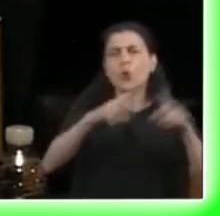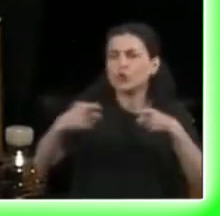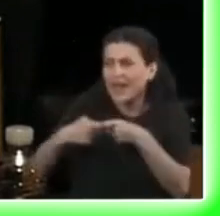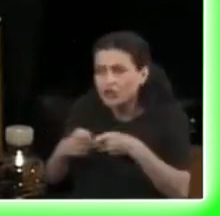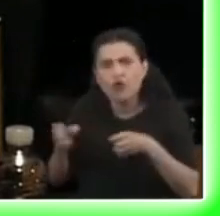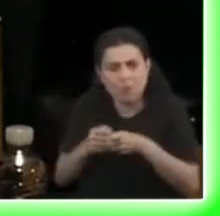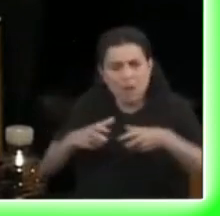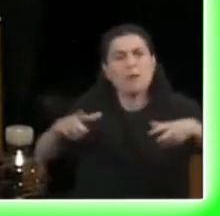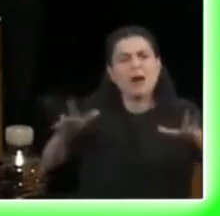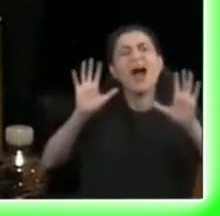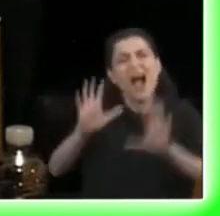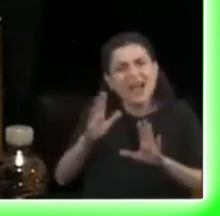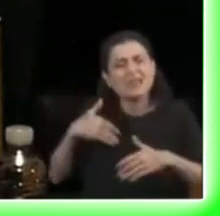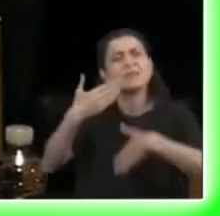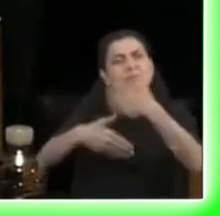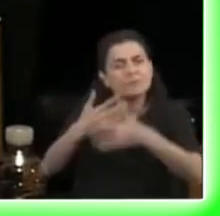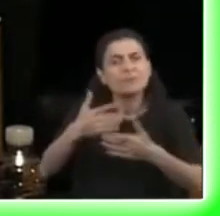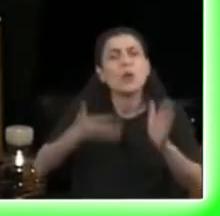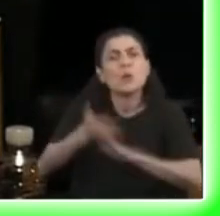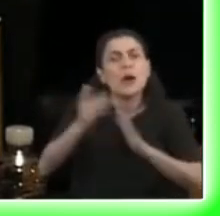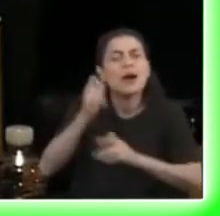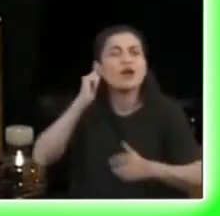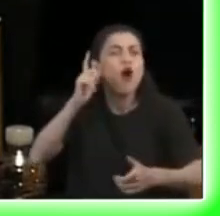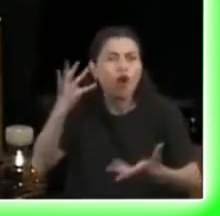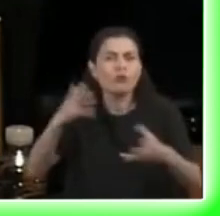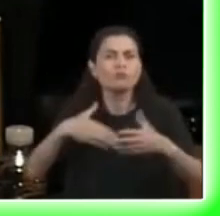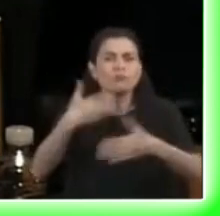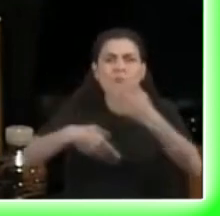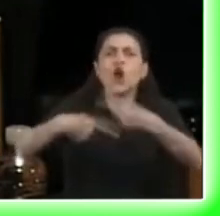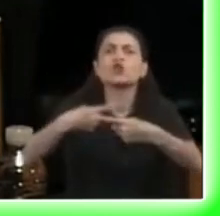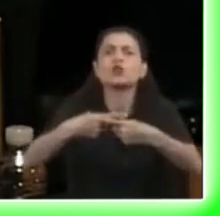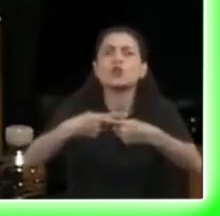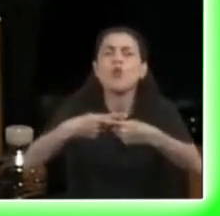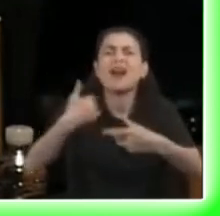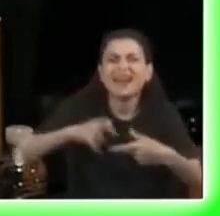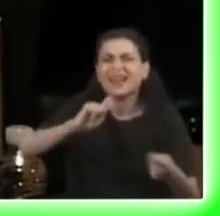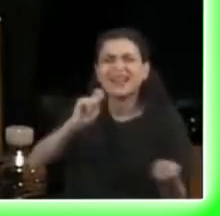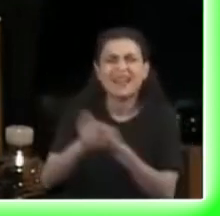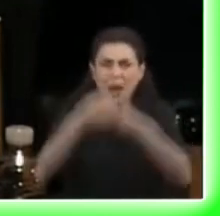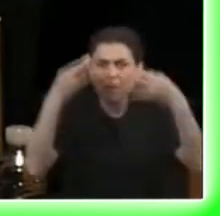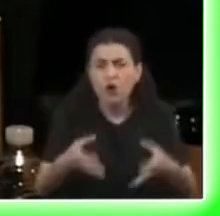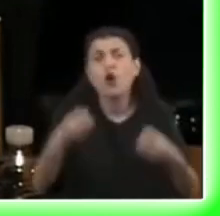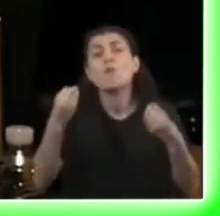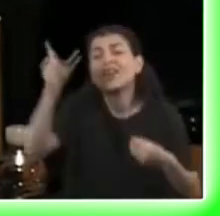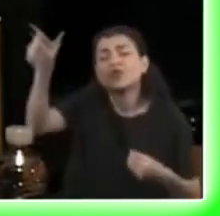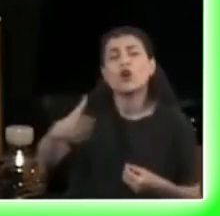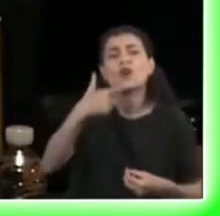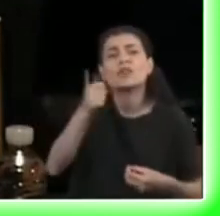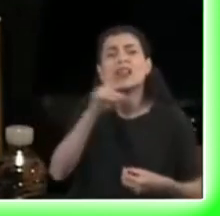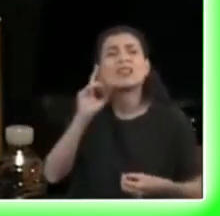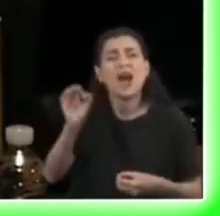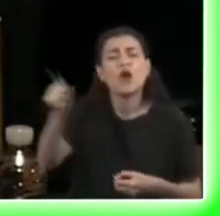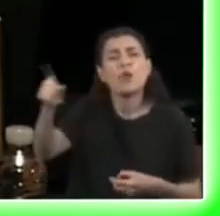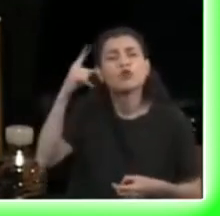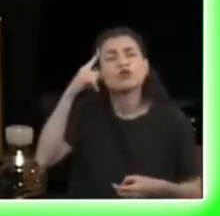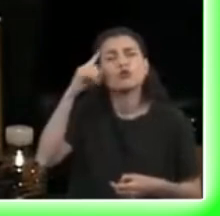vamos a triunfar a pesar de tener todo en contra. Y por eso es tan importante tu iniciativa, Santiago, y por eso tanto te debemos y por